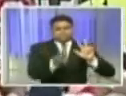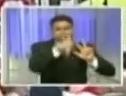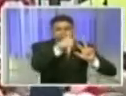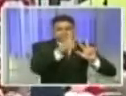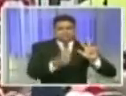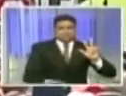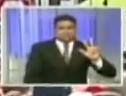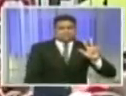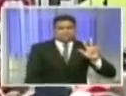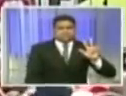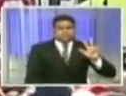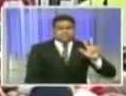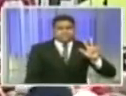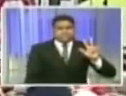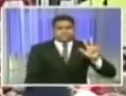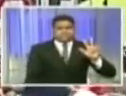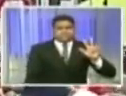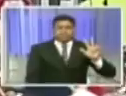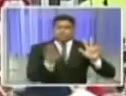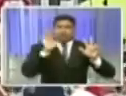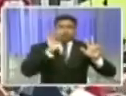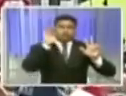garantía de la patria futura.